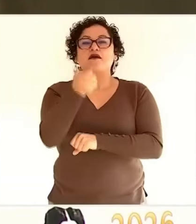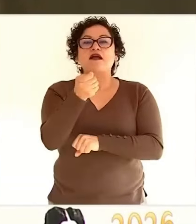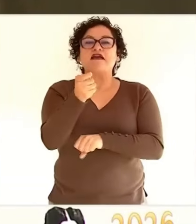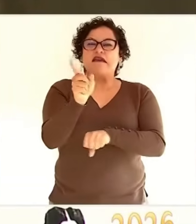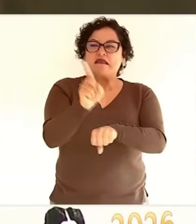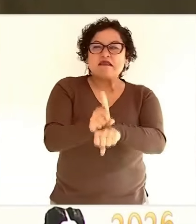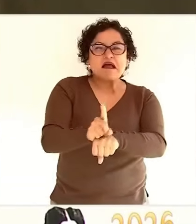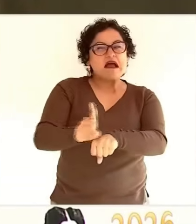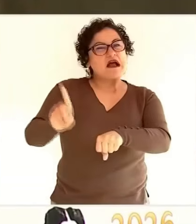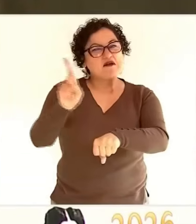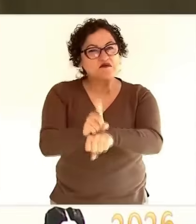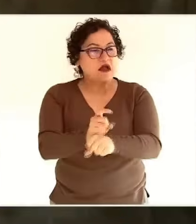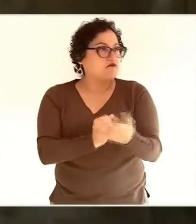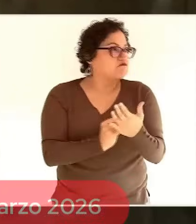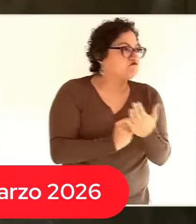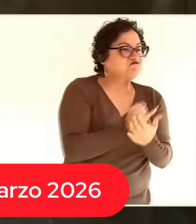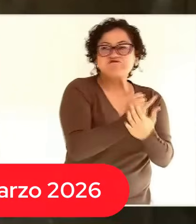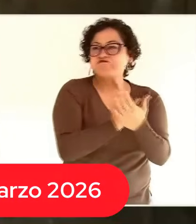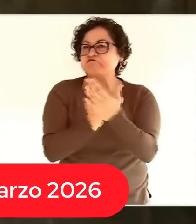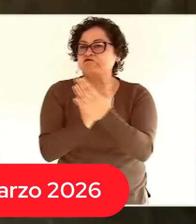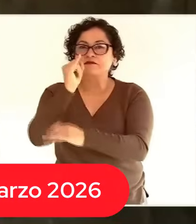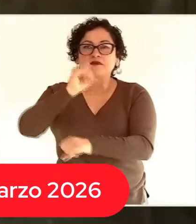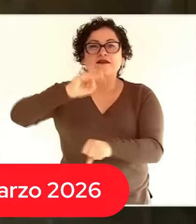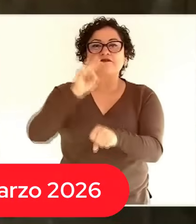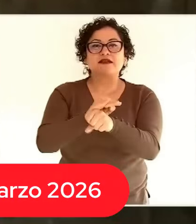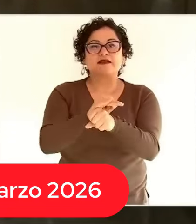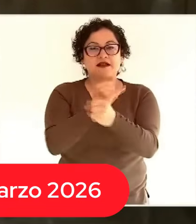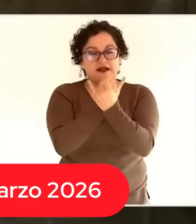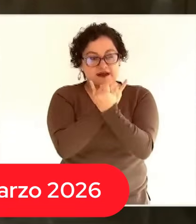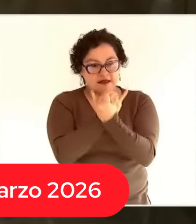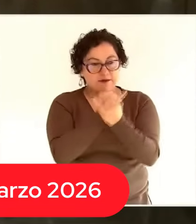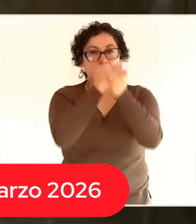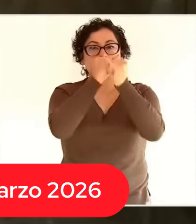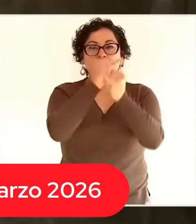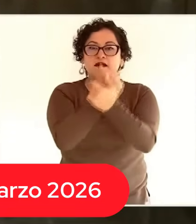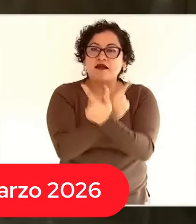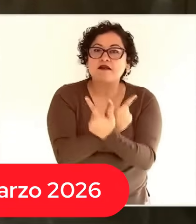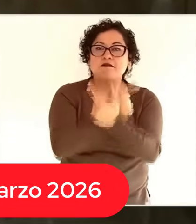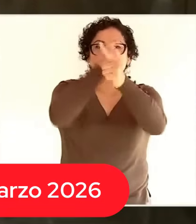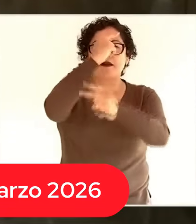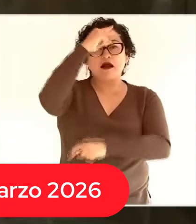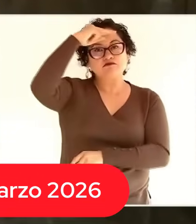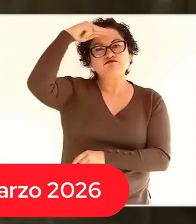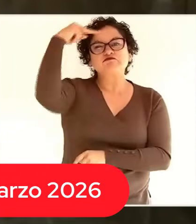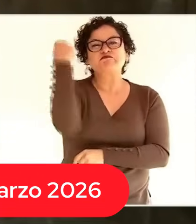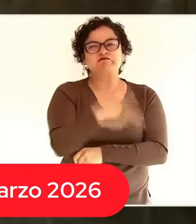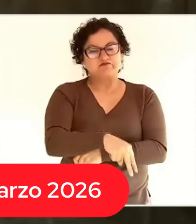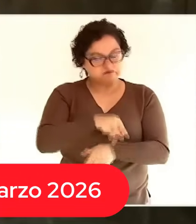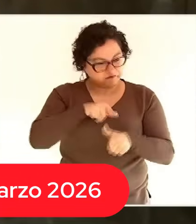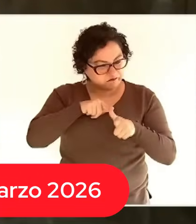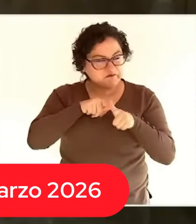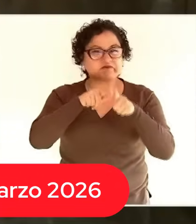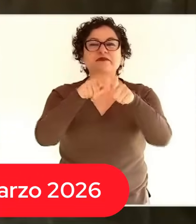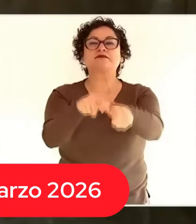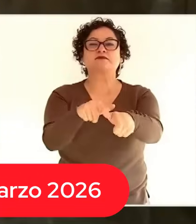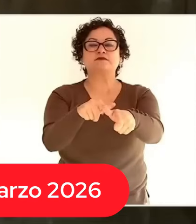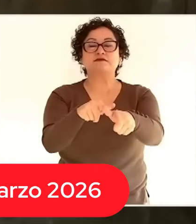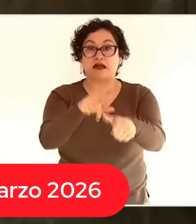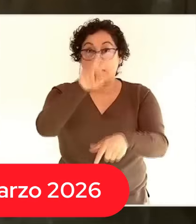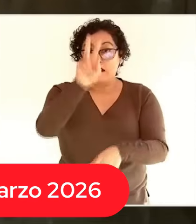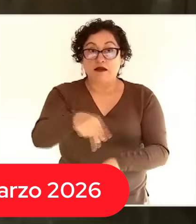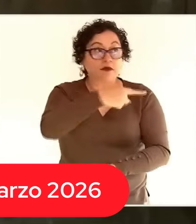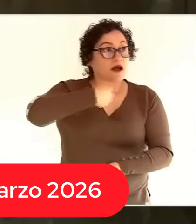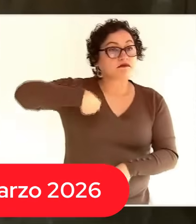acto y en cada decisión la libertad y la soberanía de nuestra patria. Y somos millones quienes admiramos